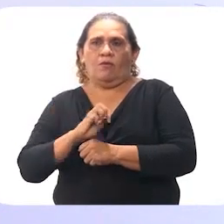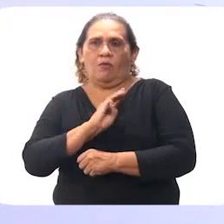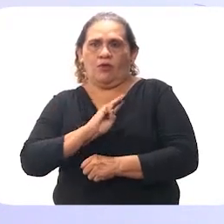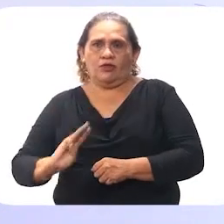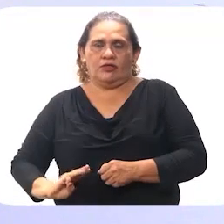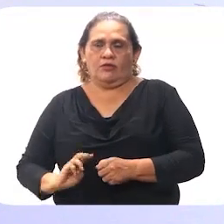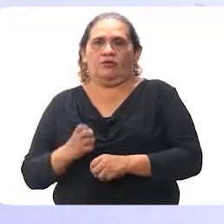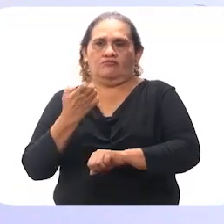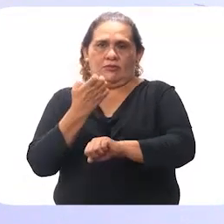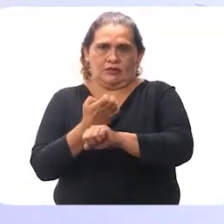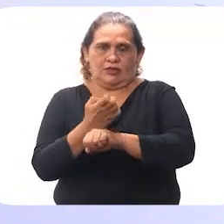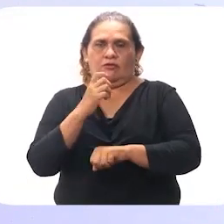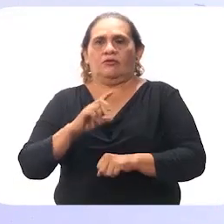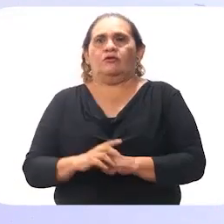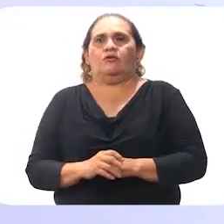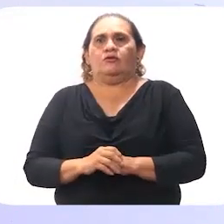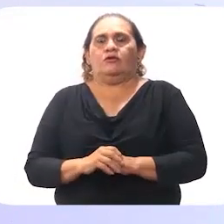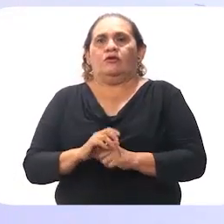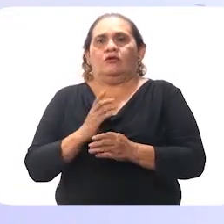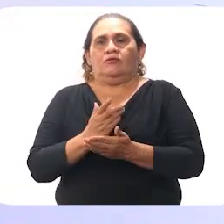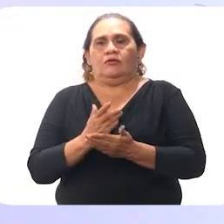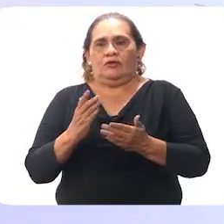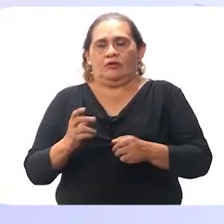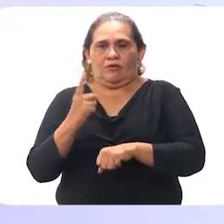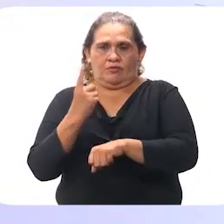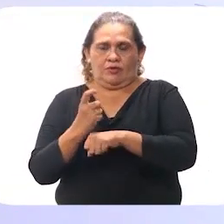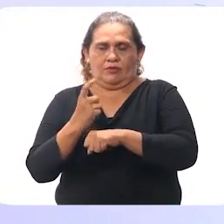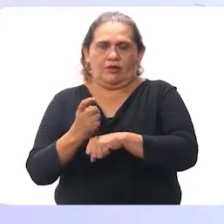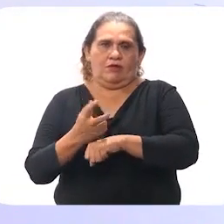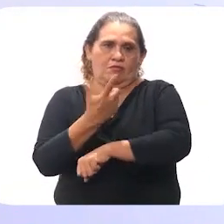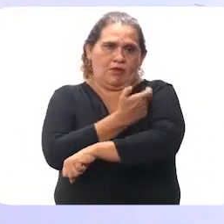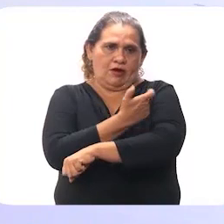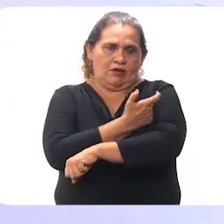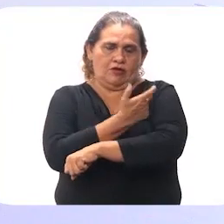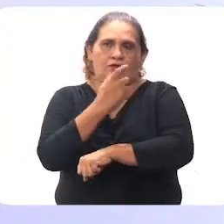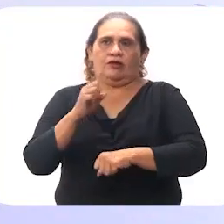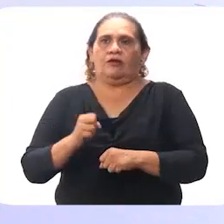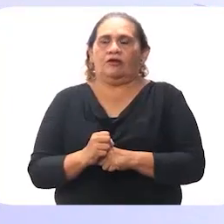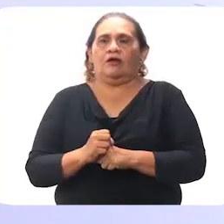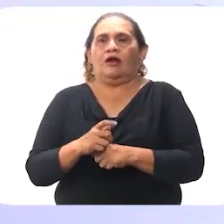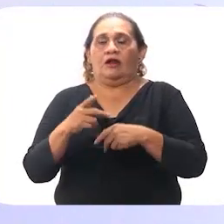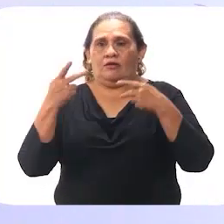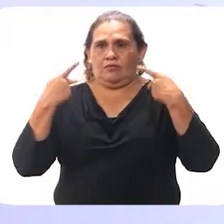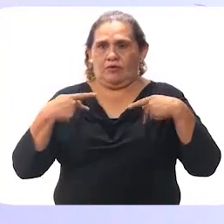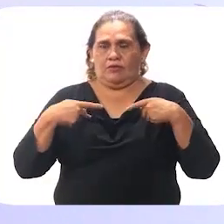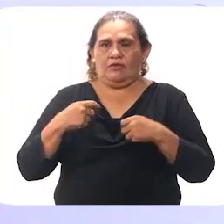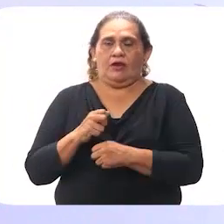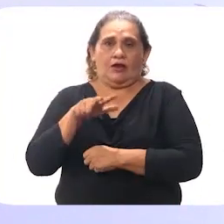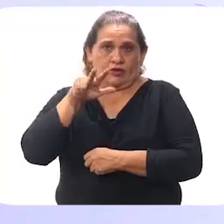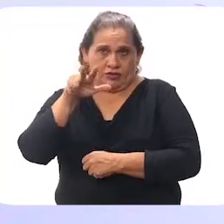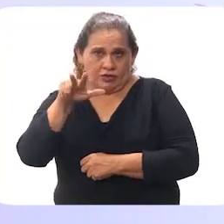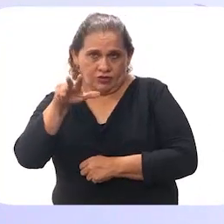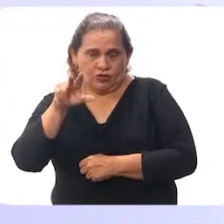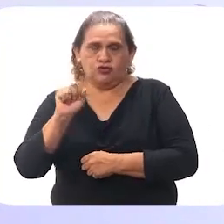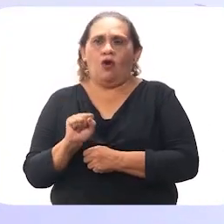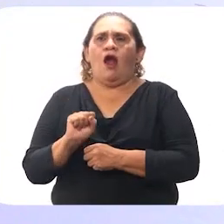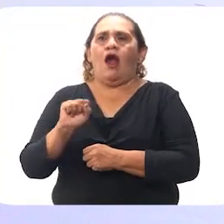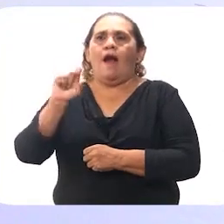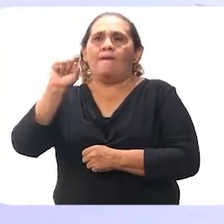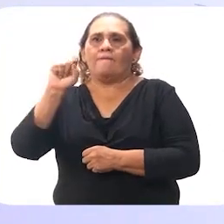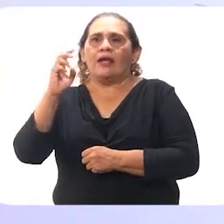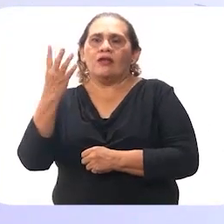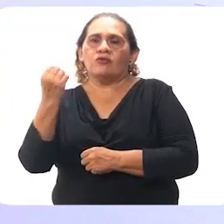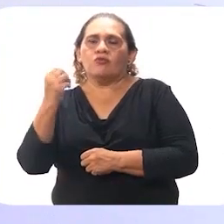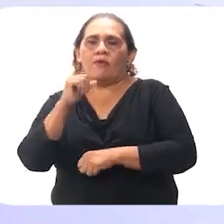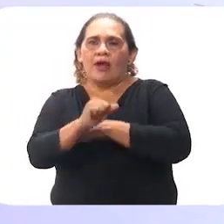estado. Asimismo, la administración de la primera dosis de la vacuna AstraZeneca a las personas de 18 a 29 años de